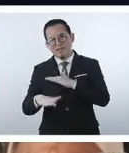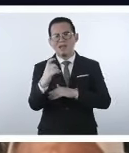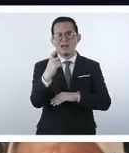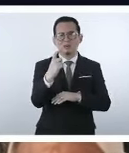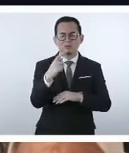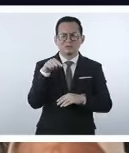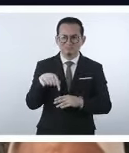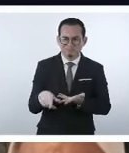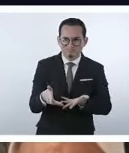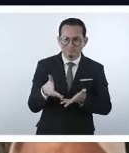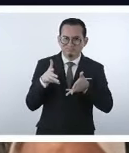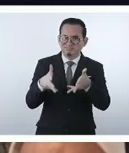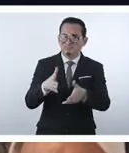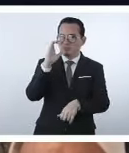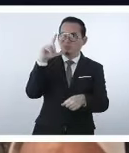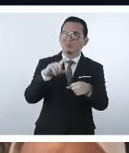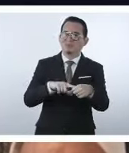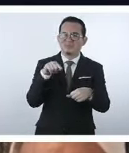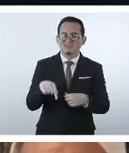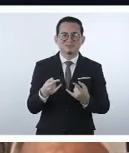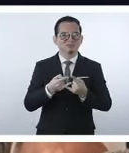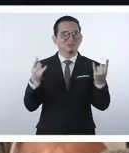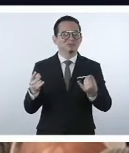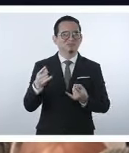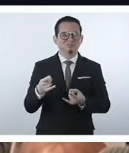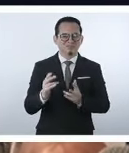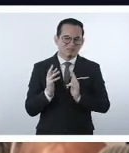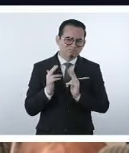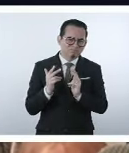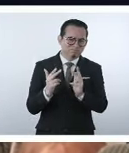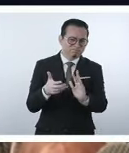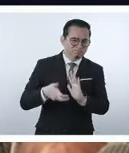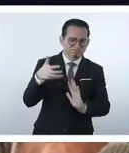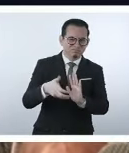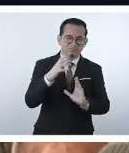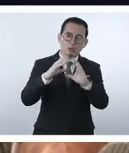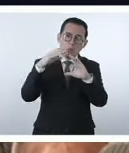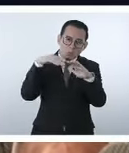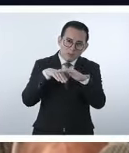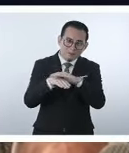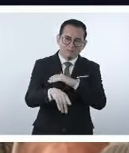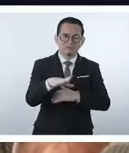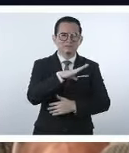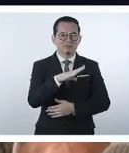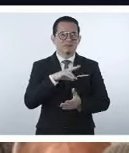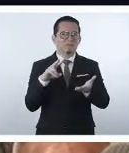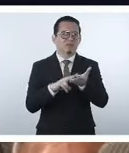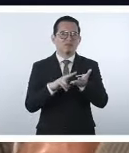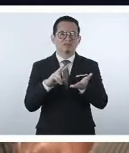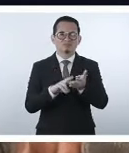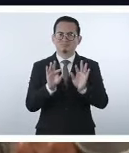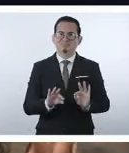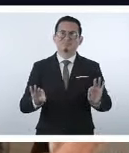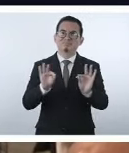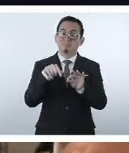el patrimonio cultural de este país, dañar cuevas que contienen uno de los acuíferos más importantes